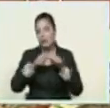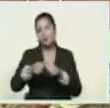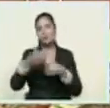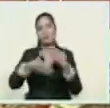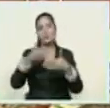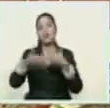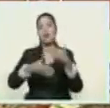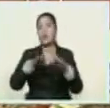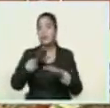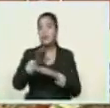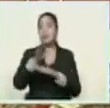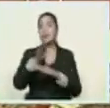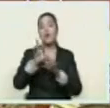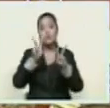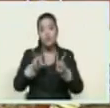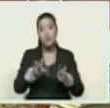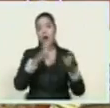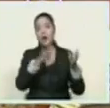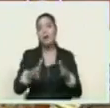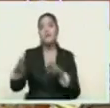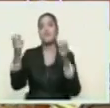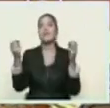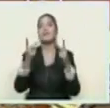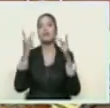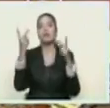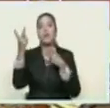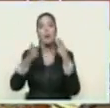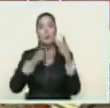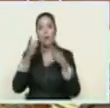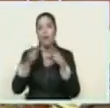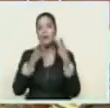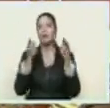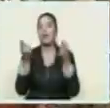hacia la próxima victoria política